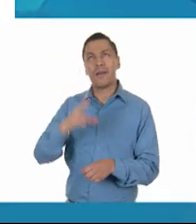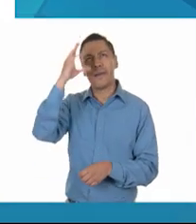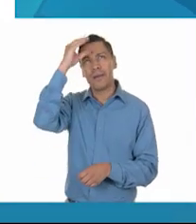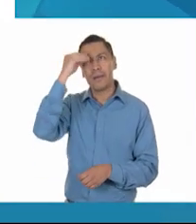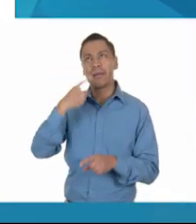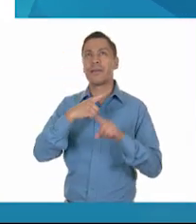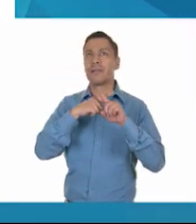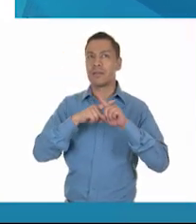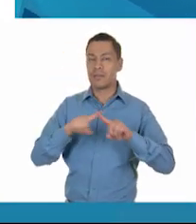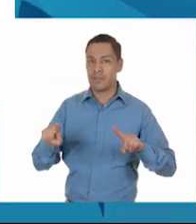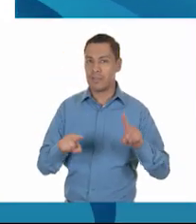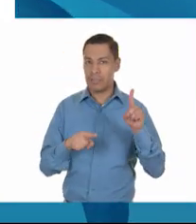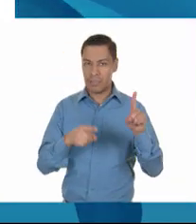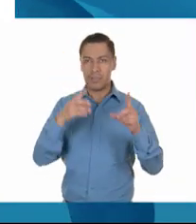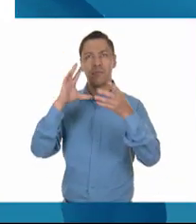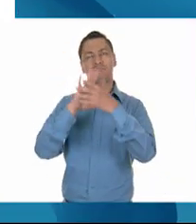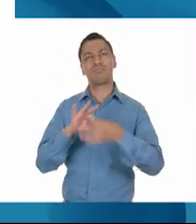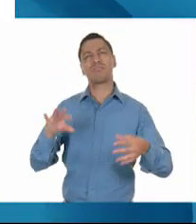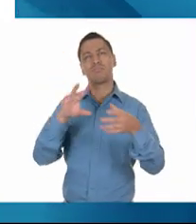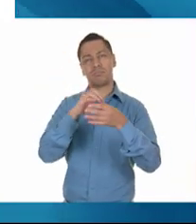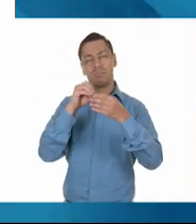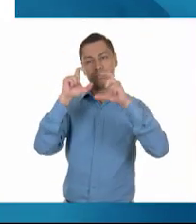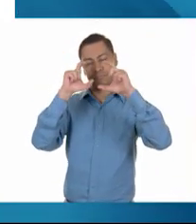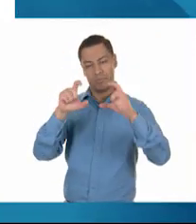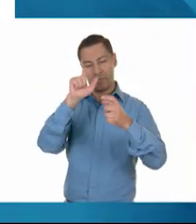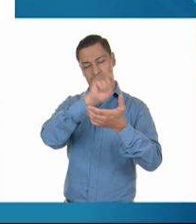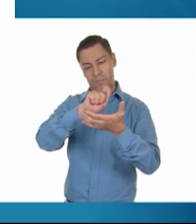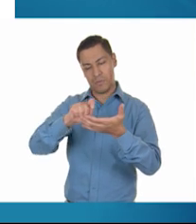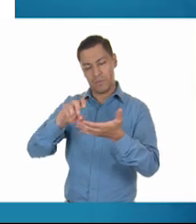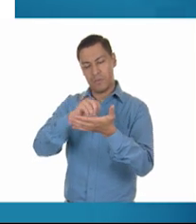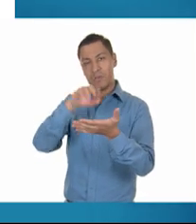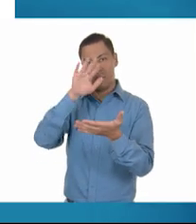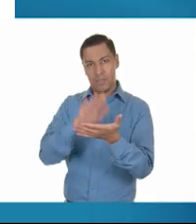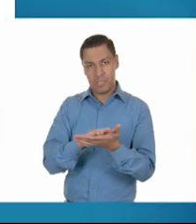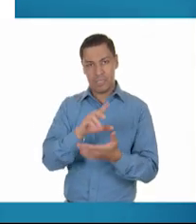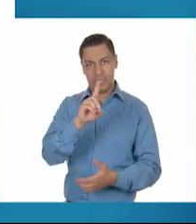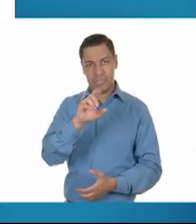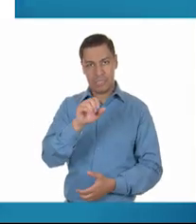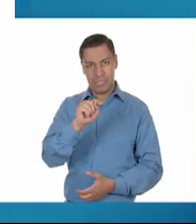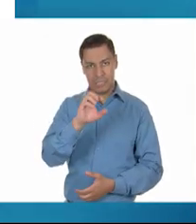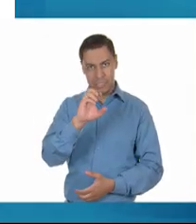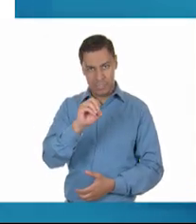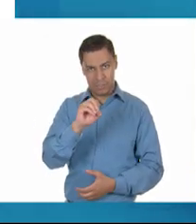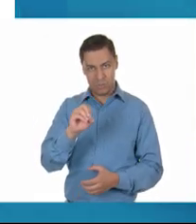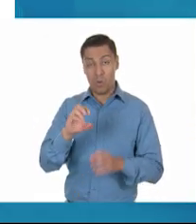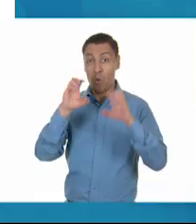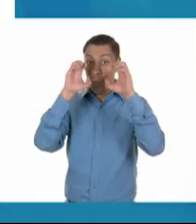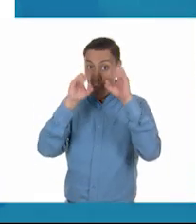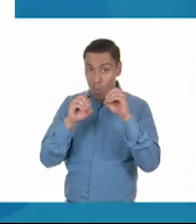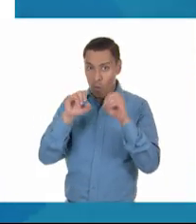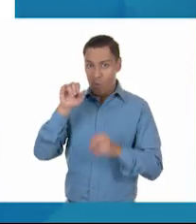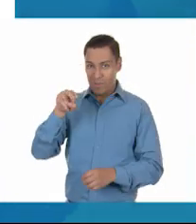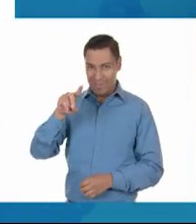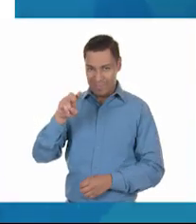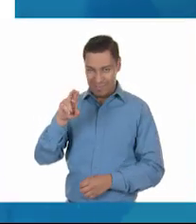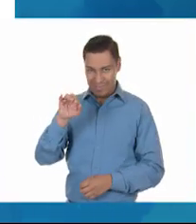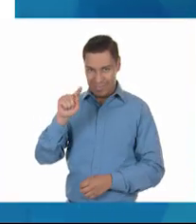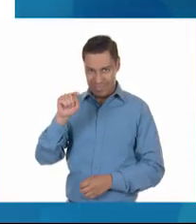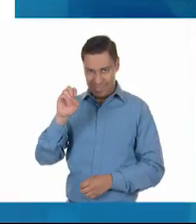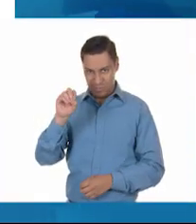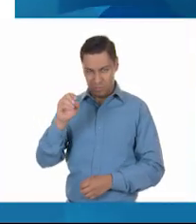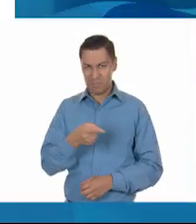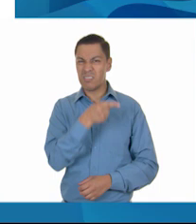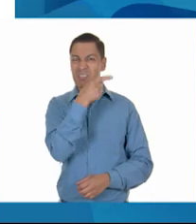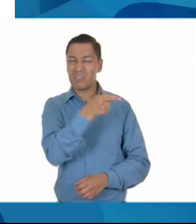entre el discurso directo y el indirecto en las formas de redactar el reporte de entrevista. El discurso directo es el